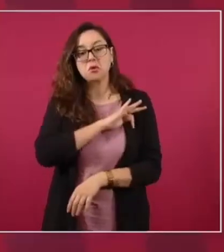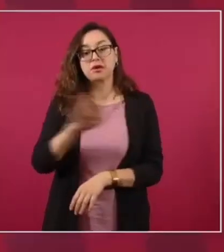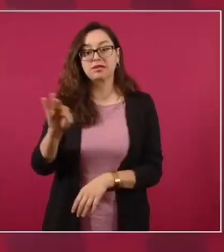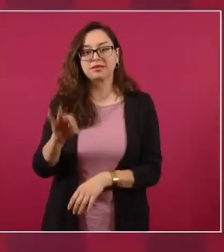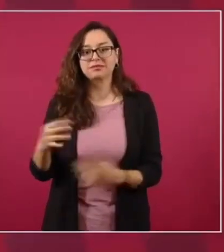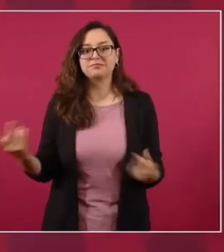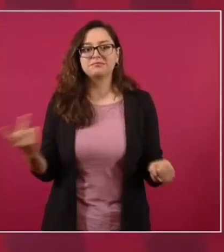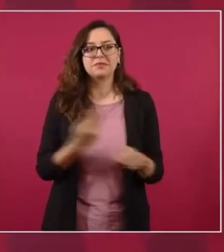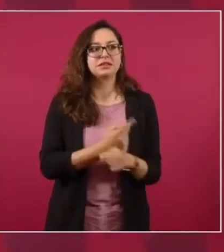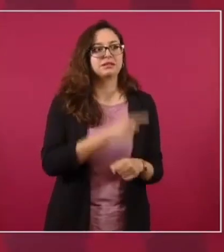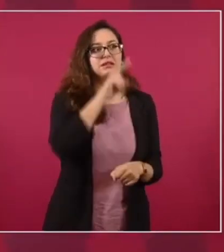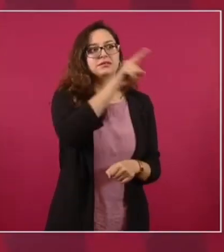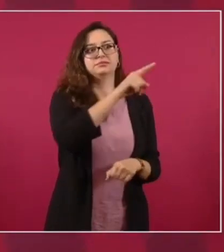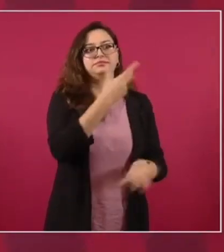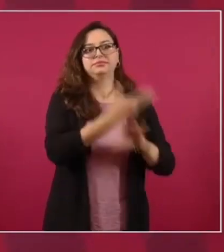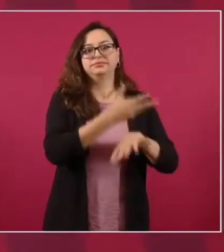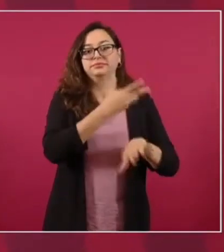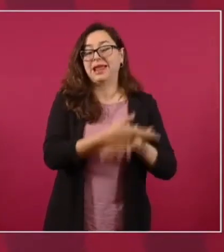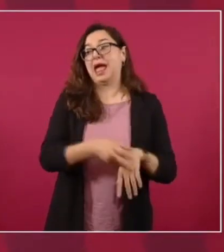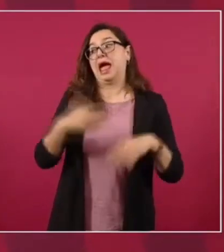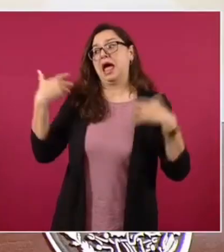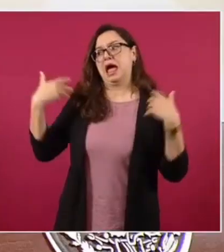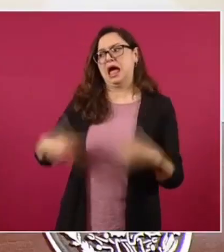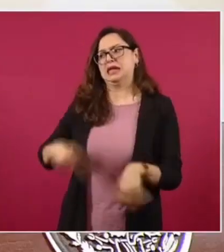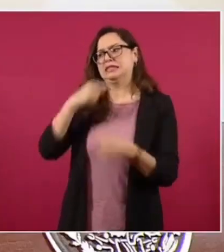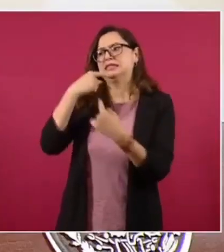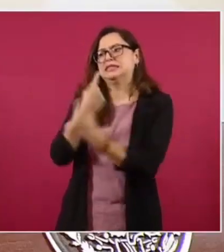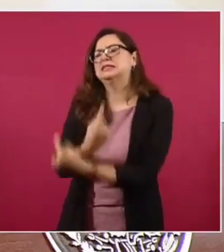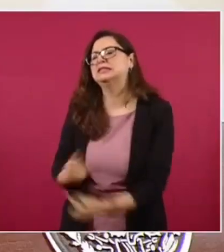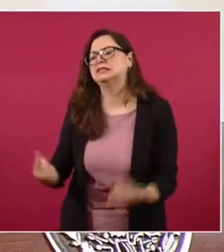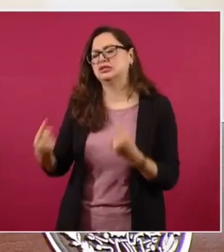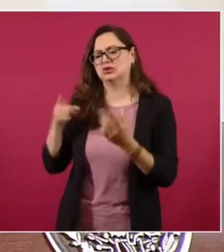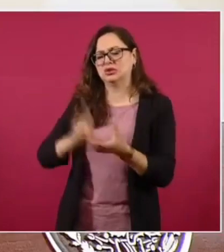compren el tomate mexicano porque